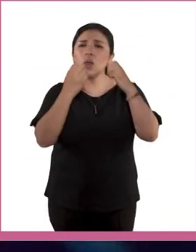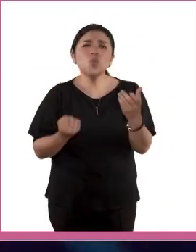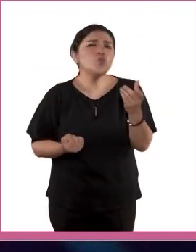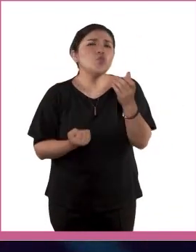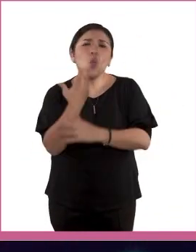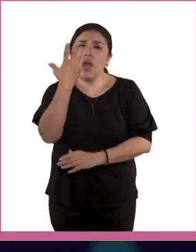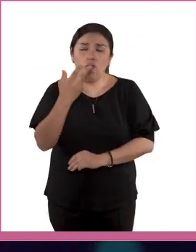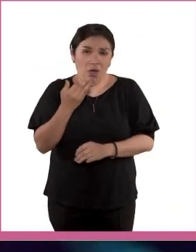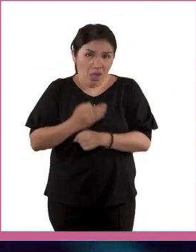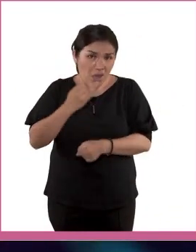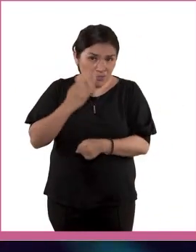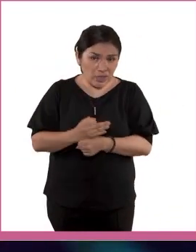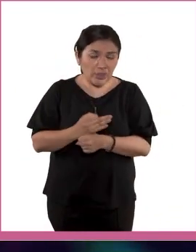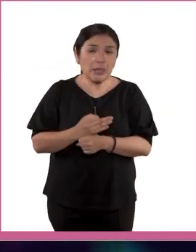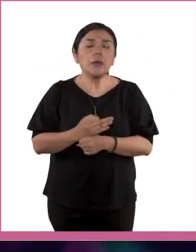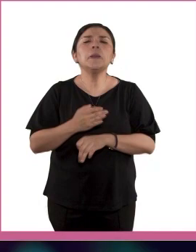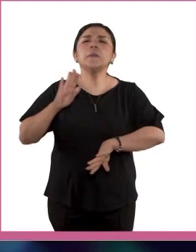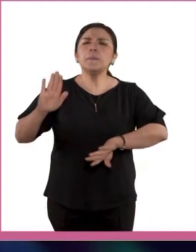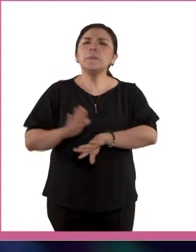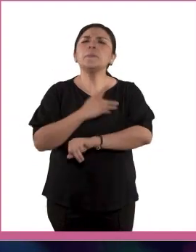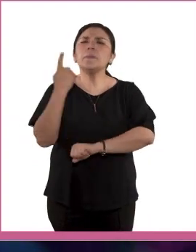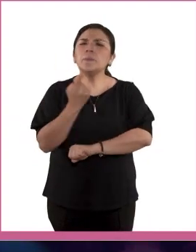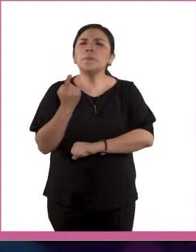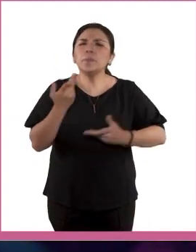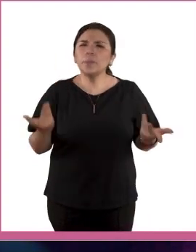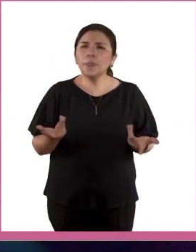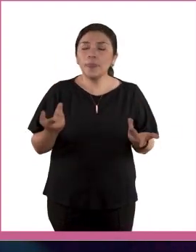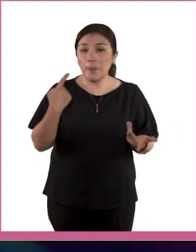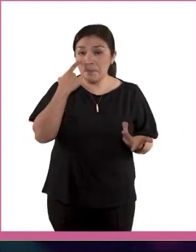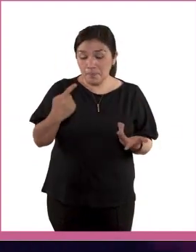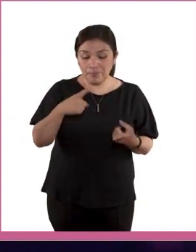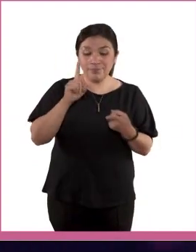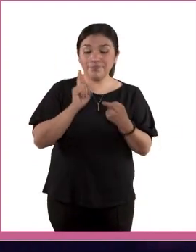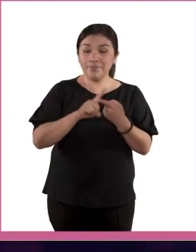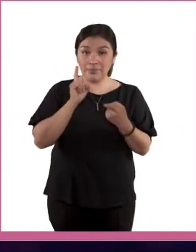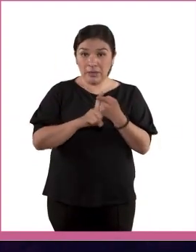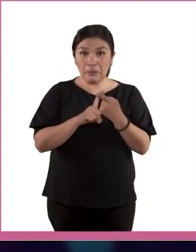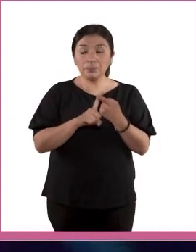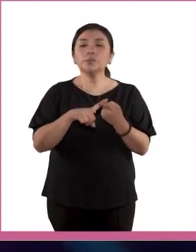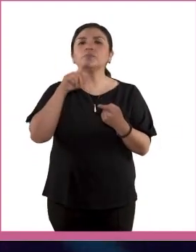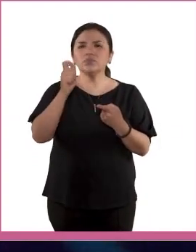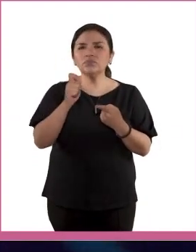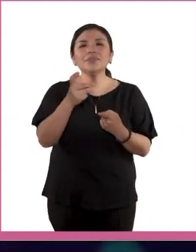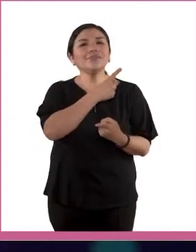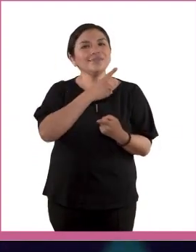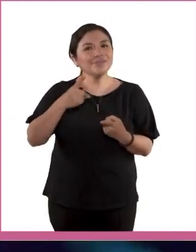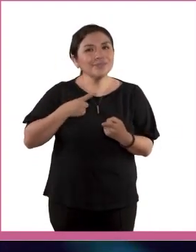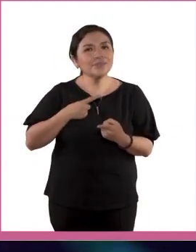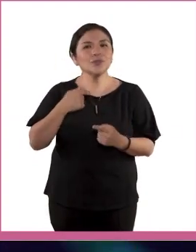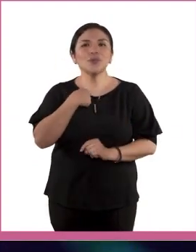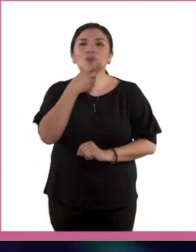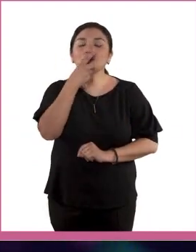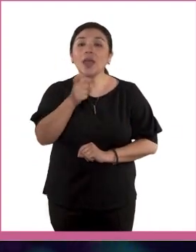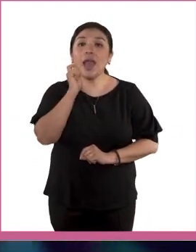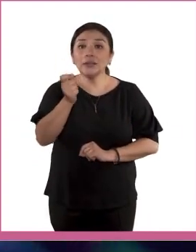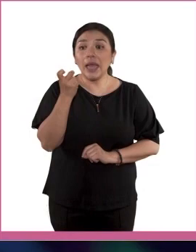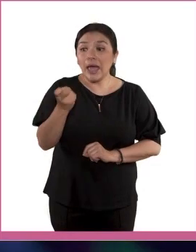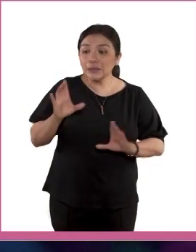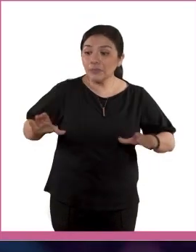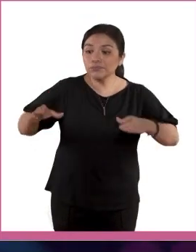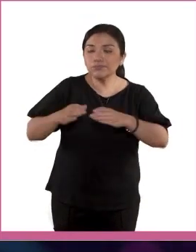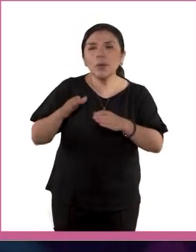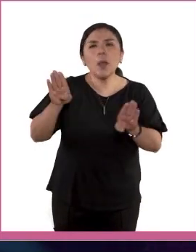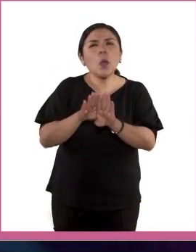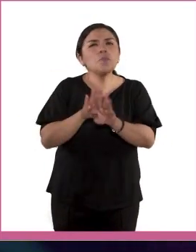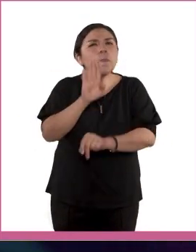muy emergente. ¿Por qué? Porque en primera instancia habríamos de decir que es una situación